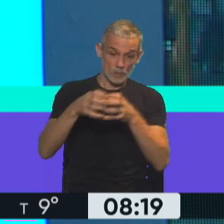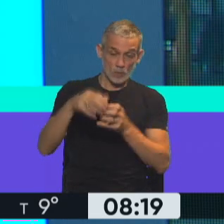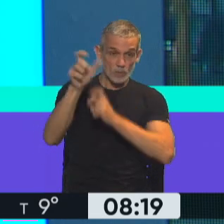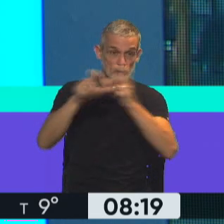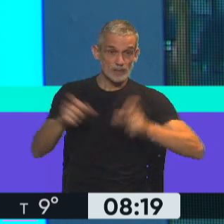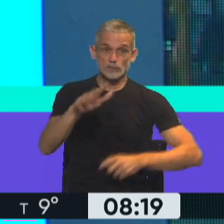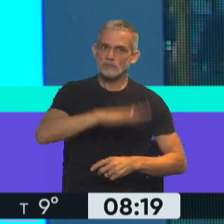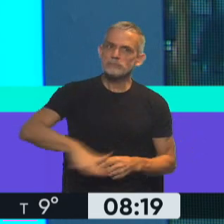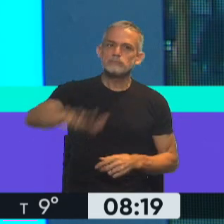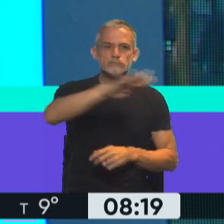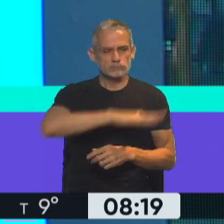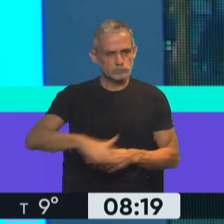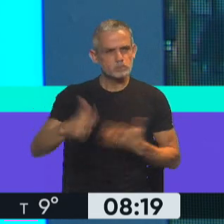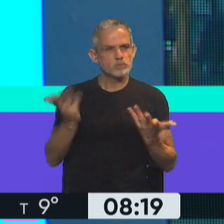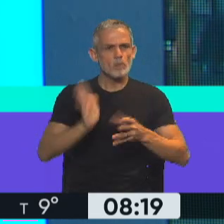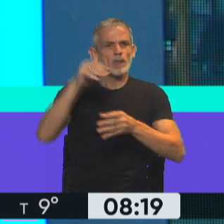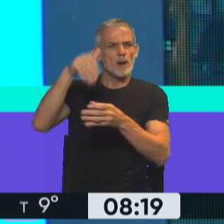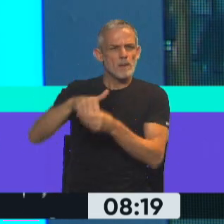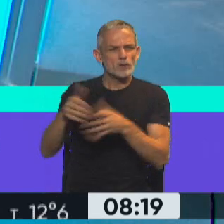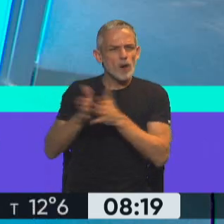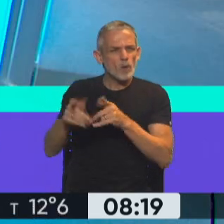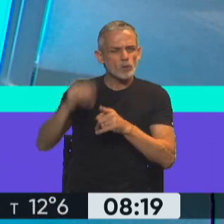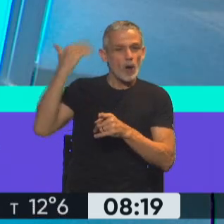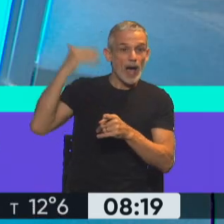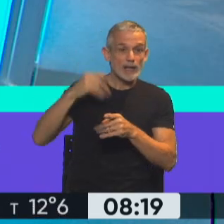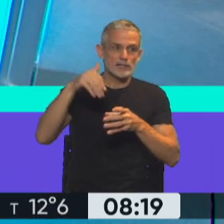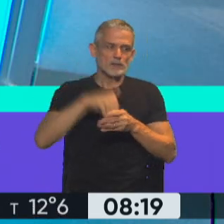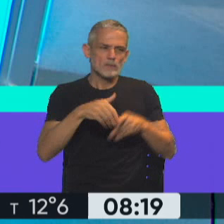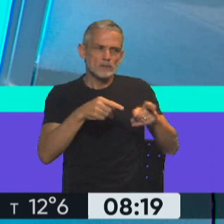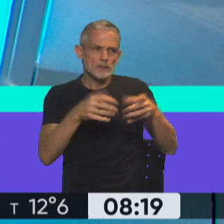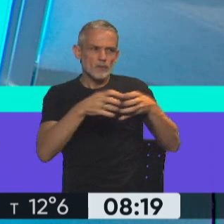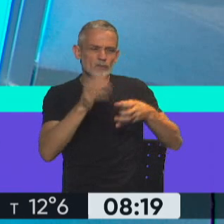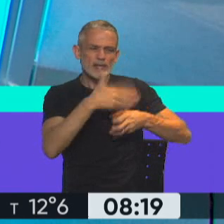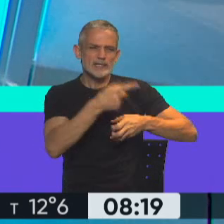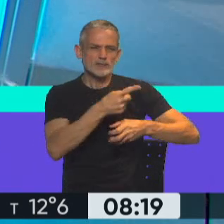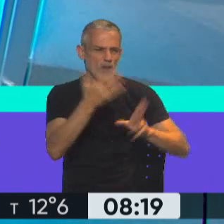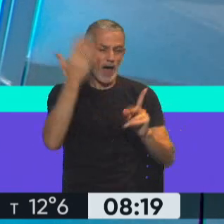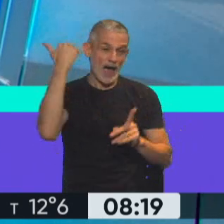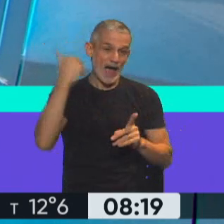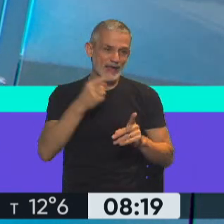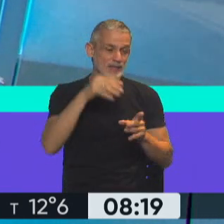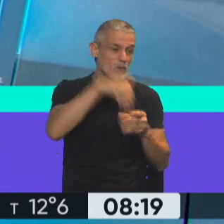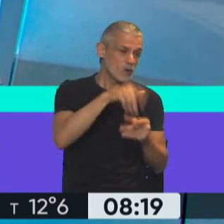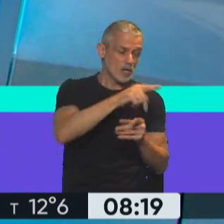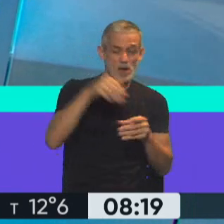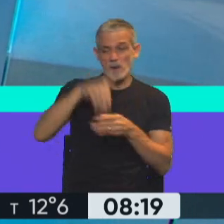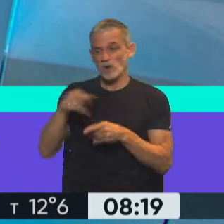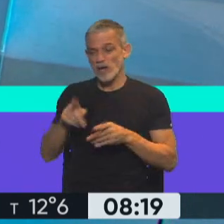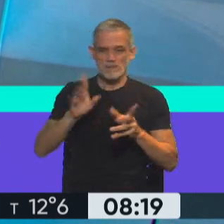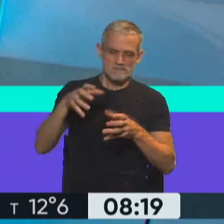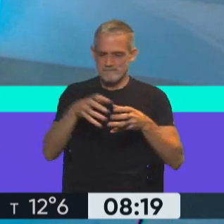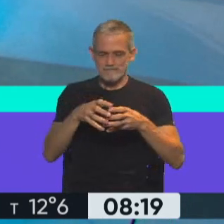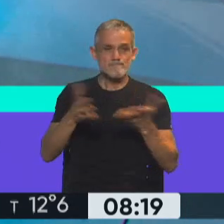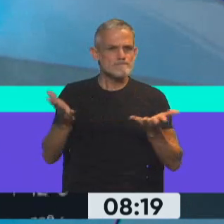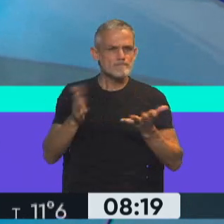importante de la población que puede en su momento haber votado Juntos por el Cambio y en otro momento al frente de Todos. Y me parece que ahí